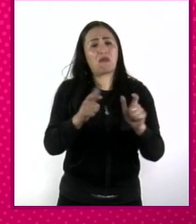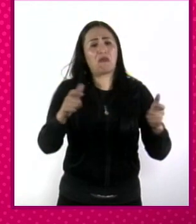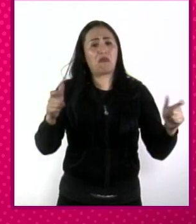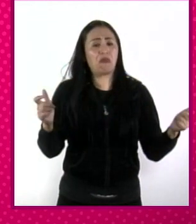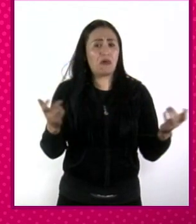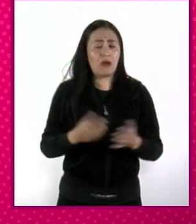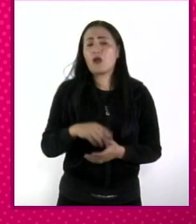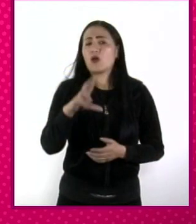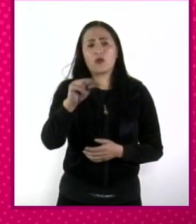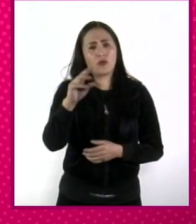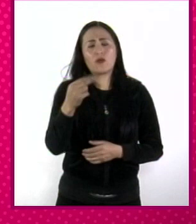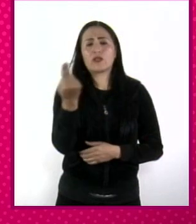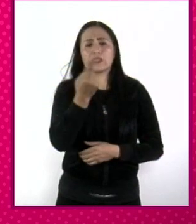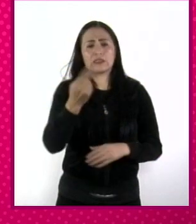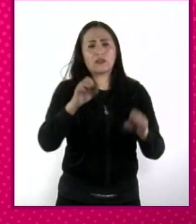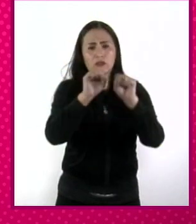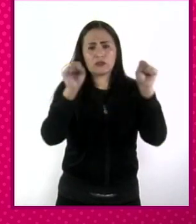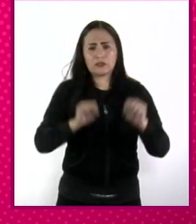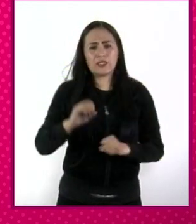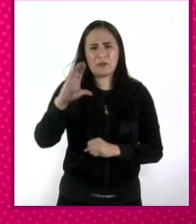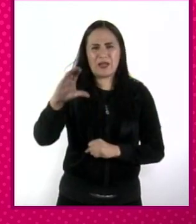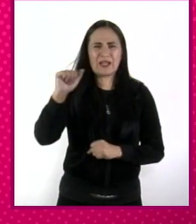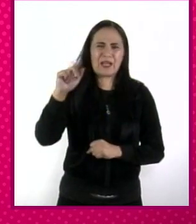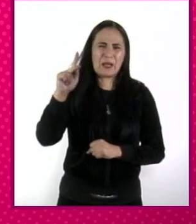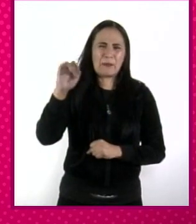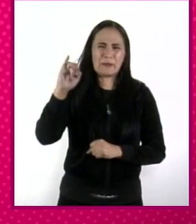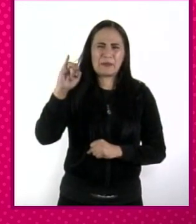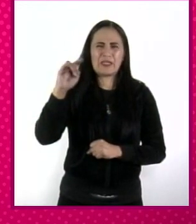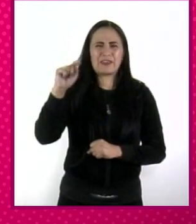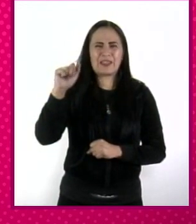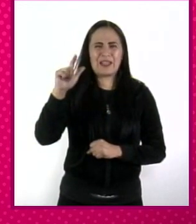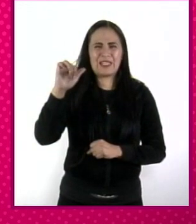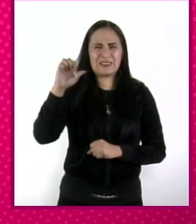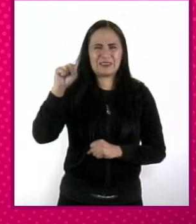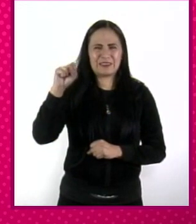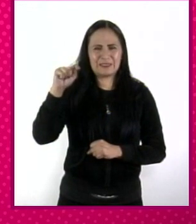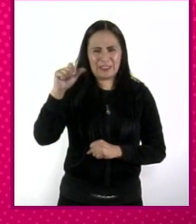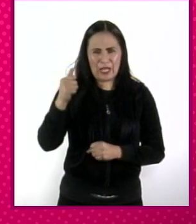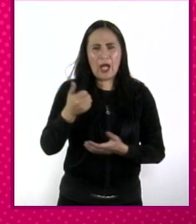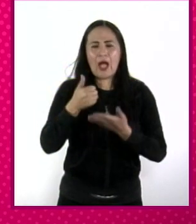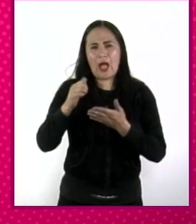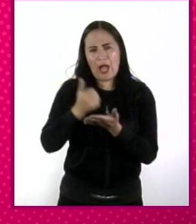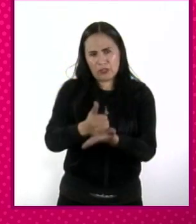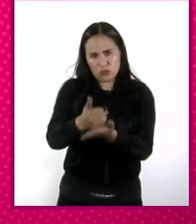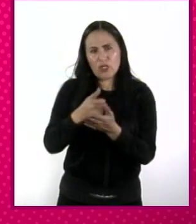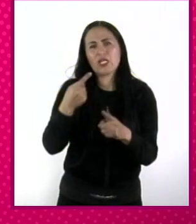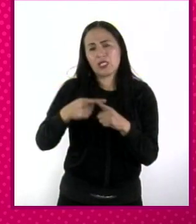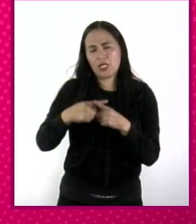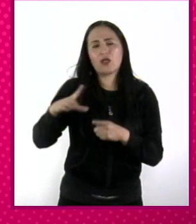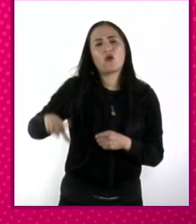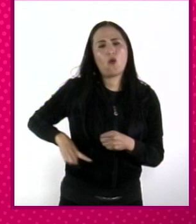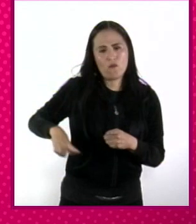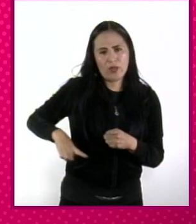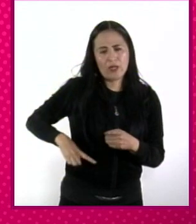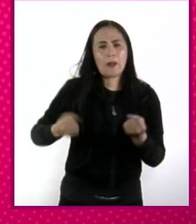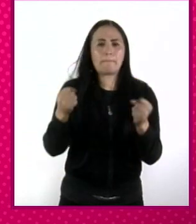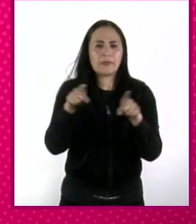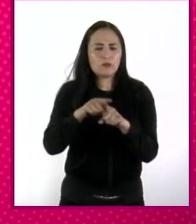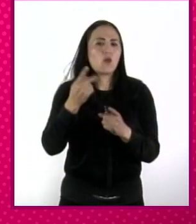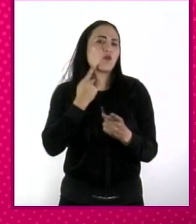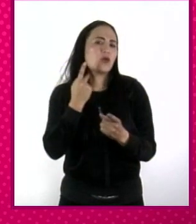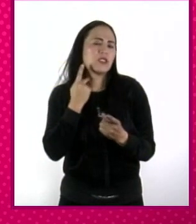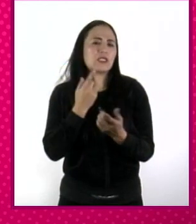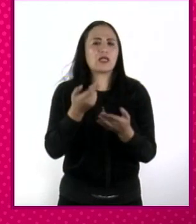al sistema capitalista y entonces para eso está el Estado y sus políticas, principalmente sus políticas monetarias,